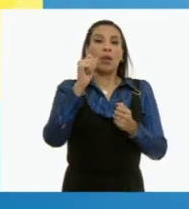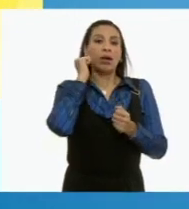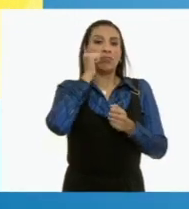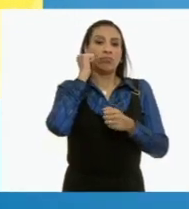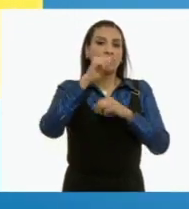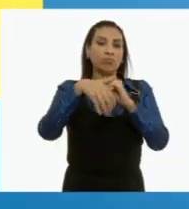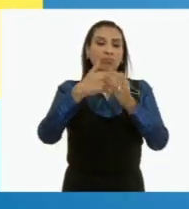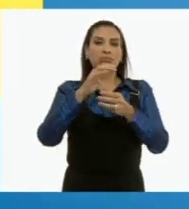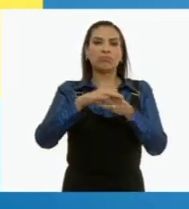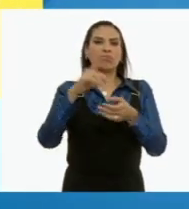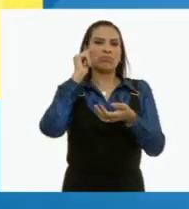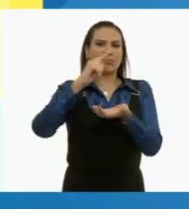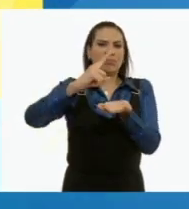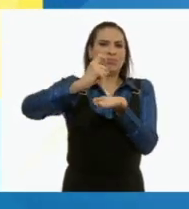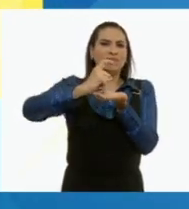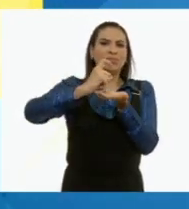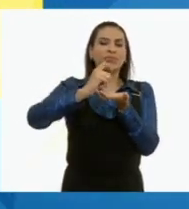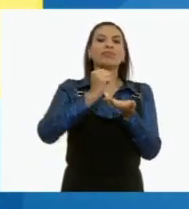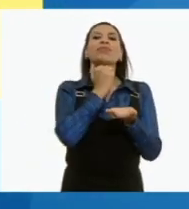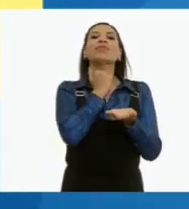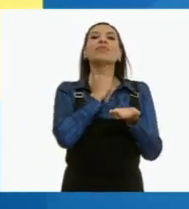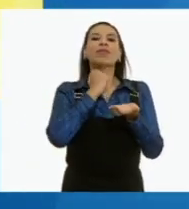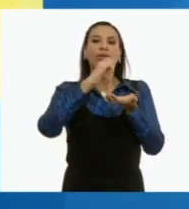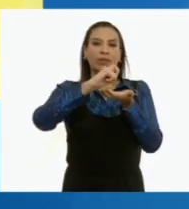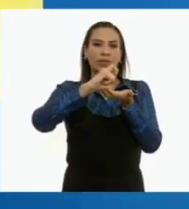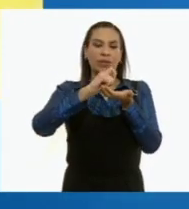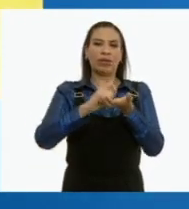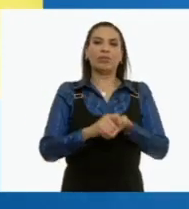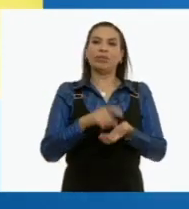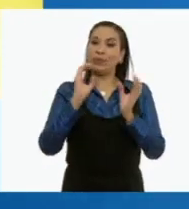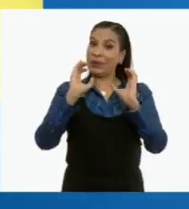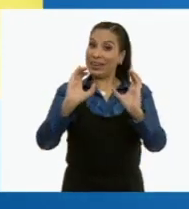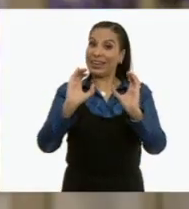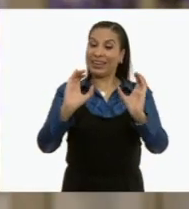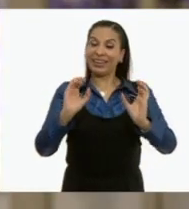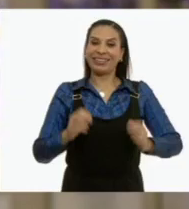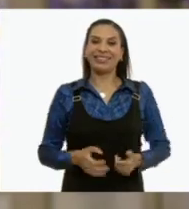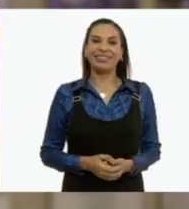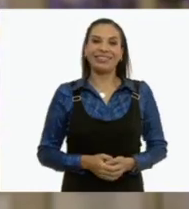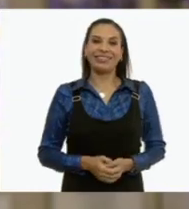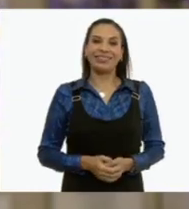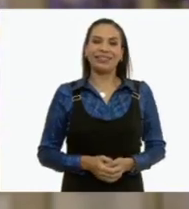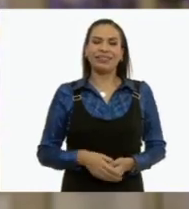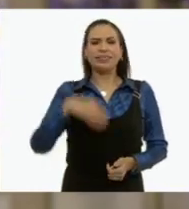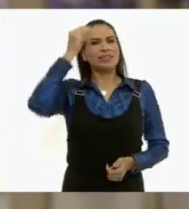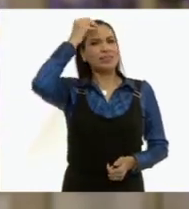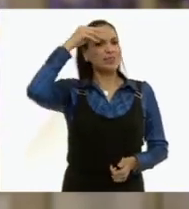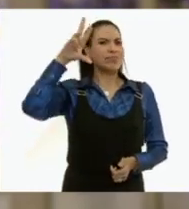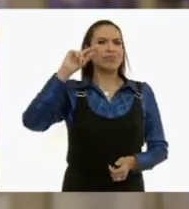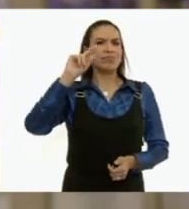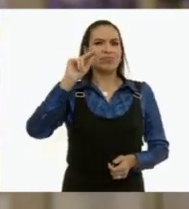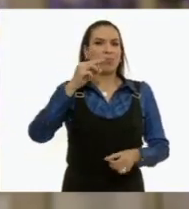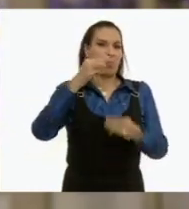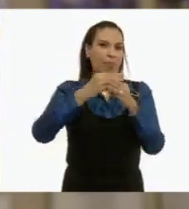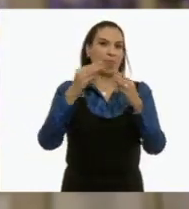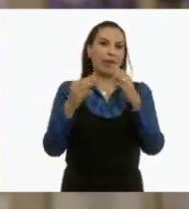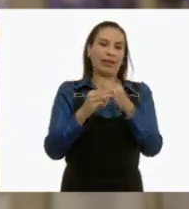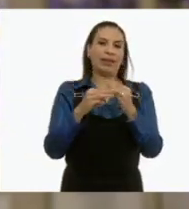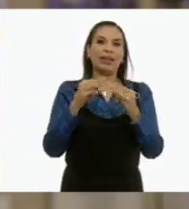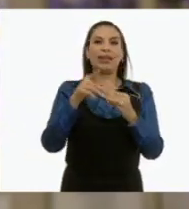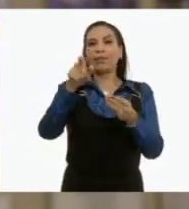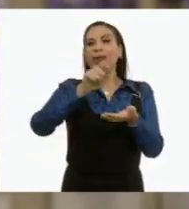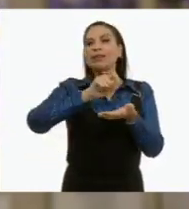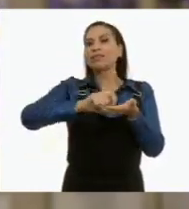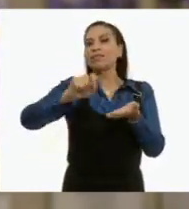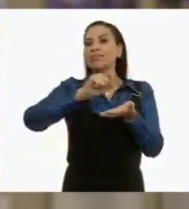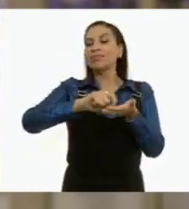usa desinfectantes a base de alcohol. ¡Cuídate! Y no olvides tus materiales para